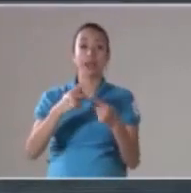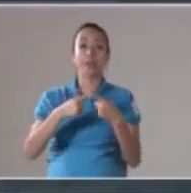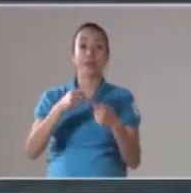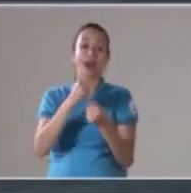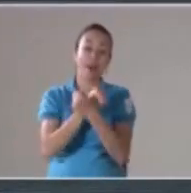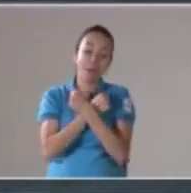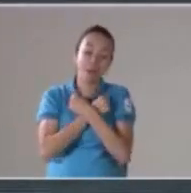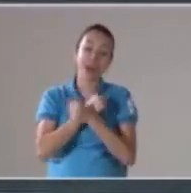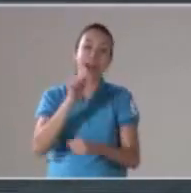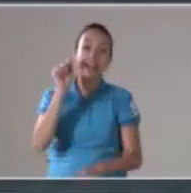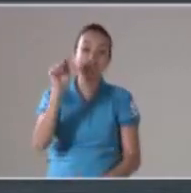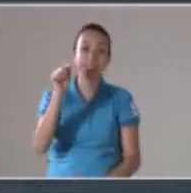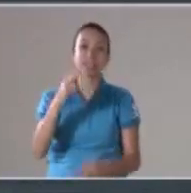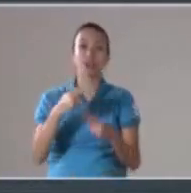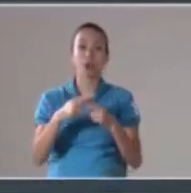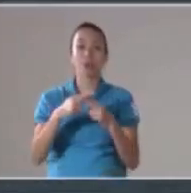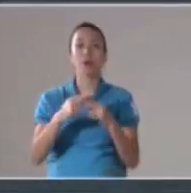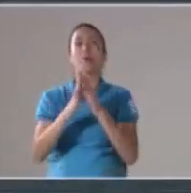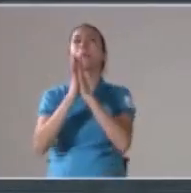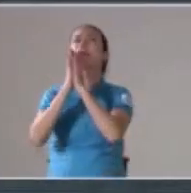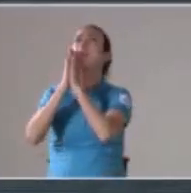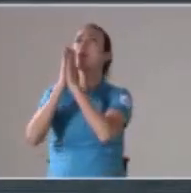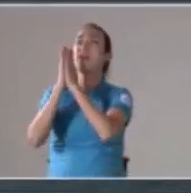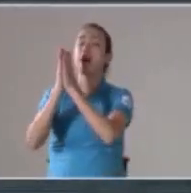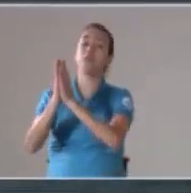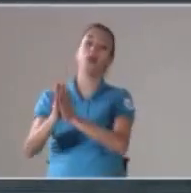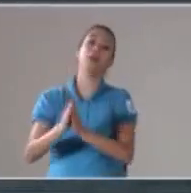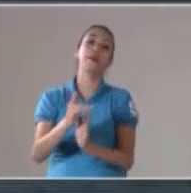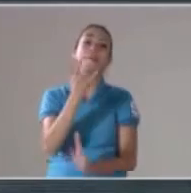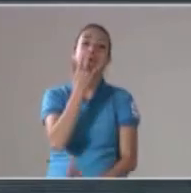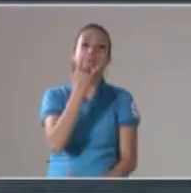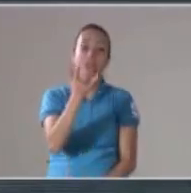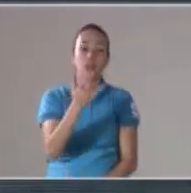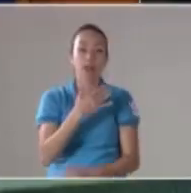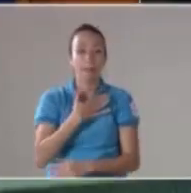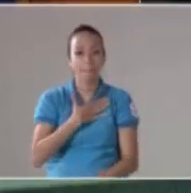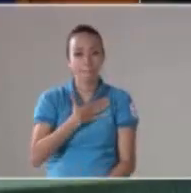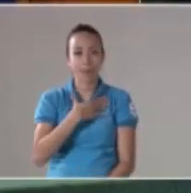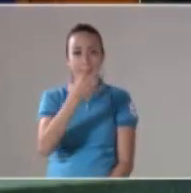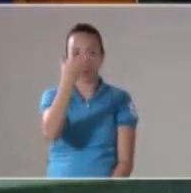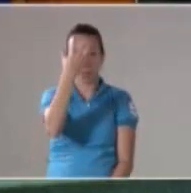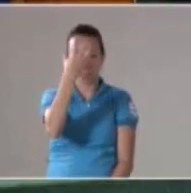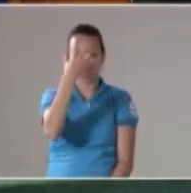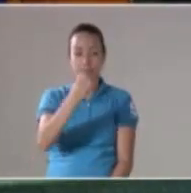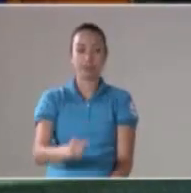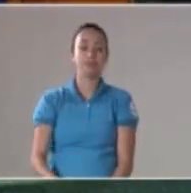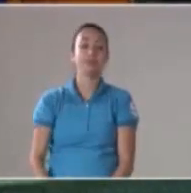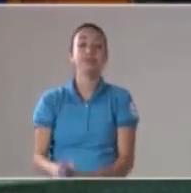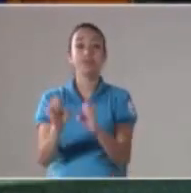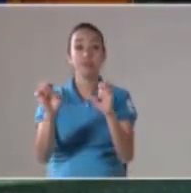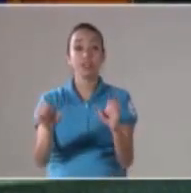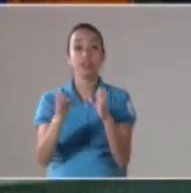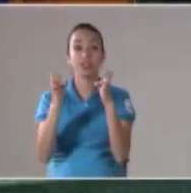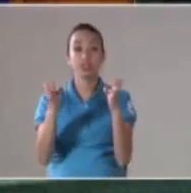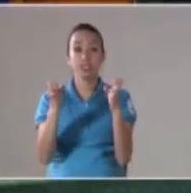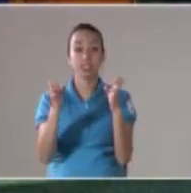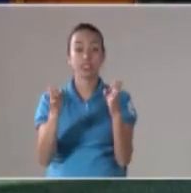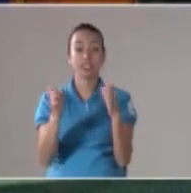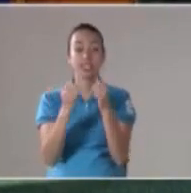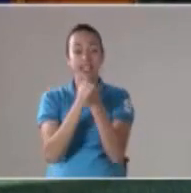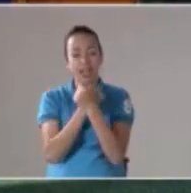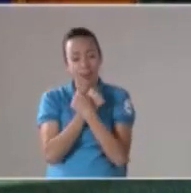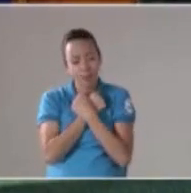por favor, perdona mi iniquidad. El amor al nombre entonces es un punto